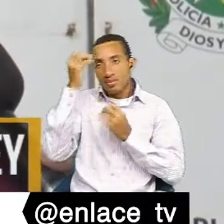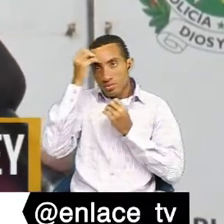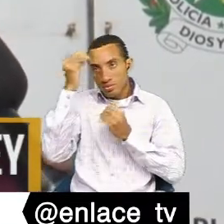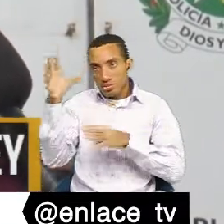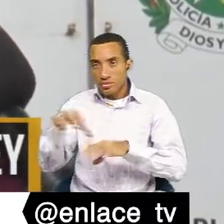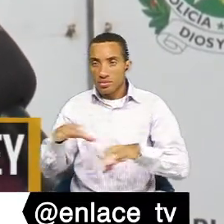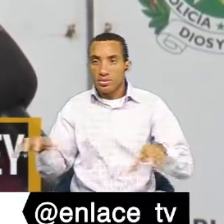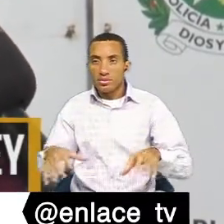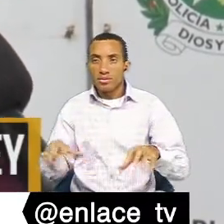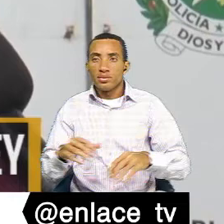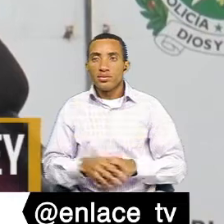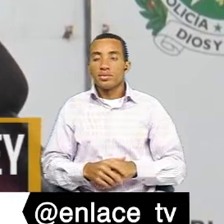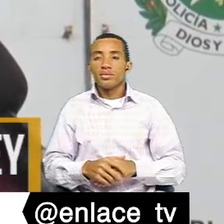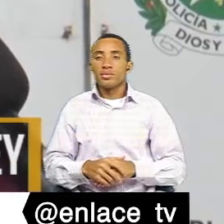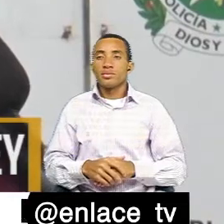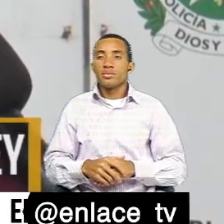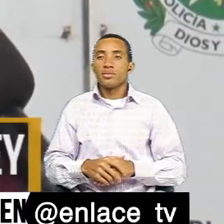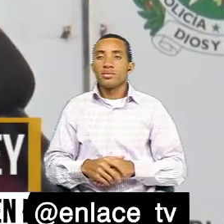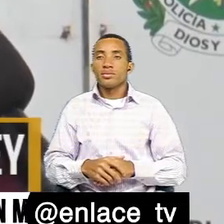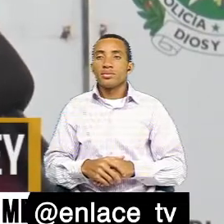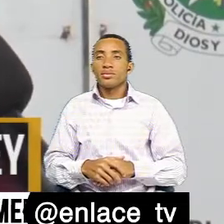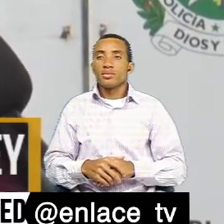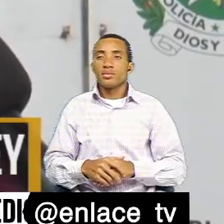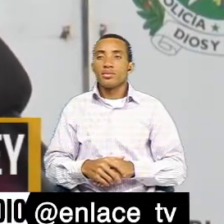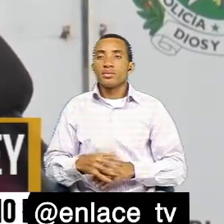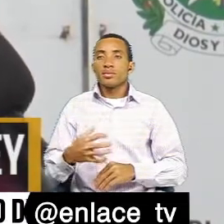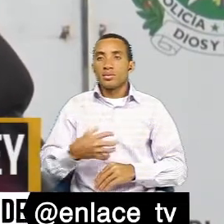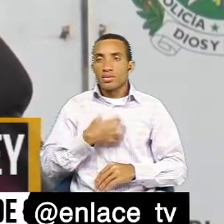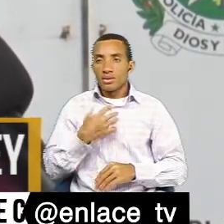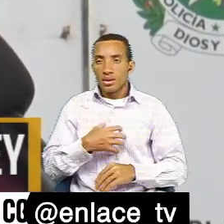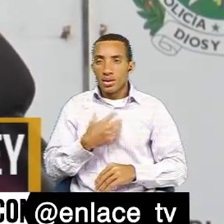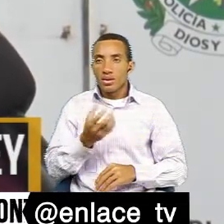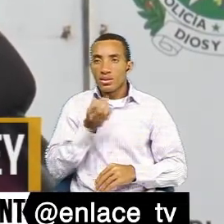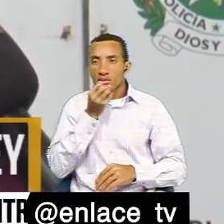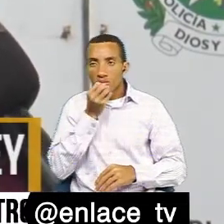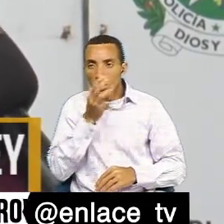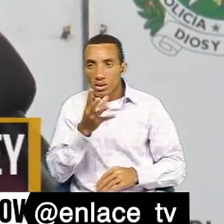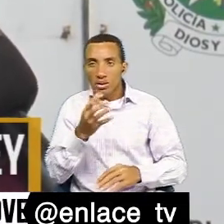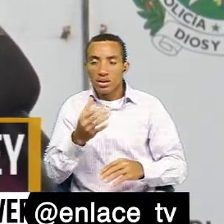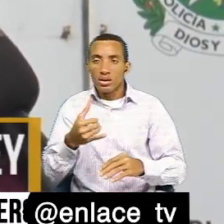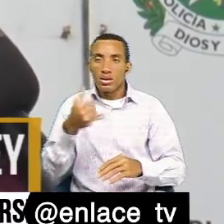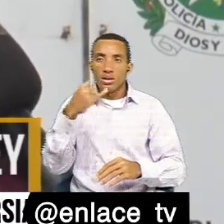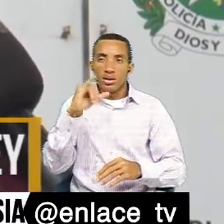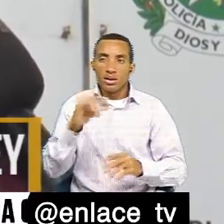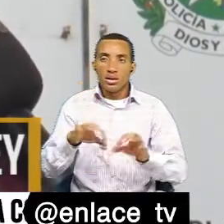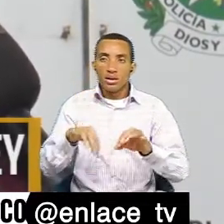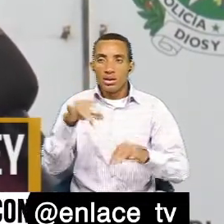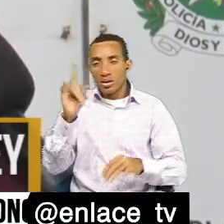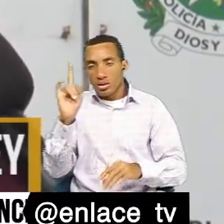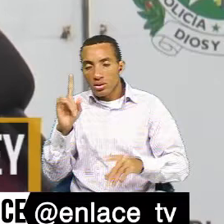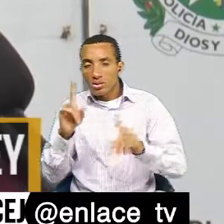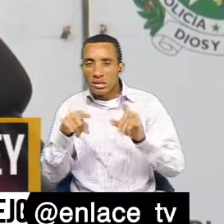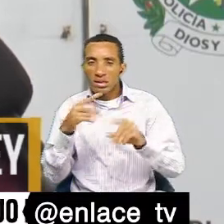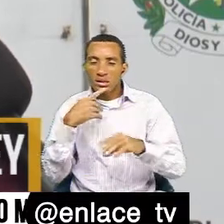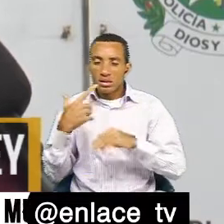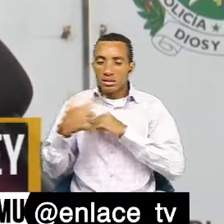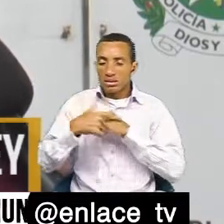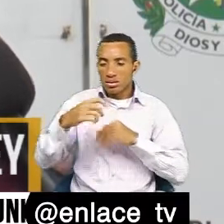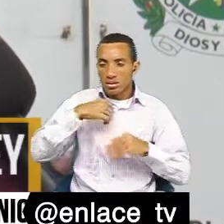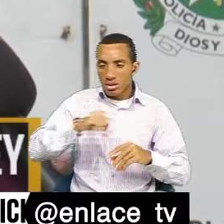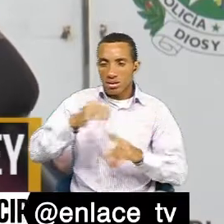actuaciones. Aquella queja que haya, aquella denuncia que haya con relación a alguna vulneración de algún derecho, por